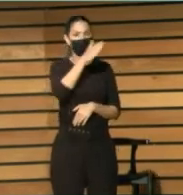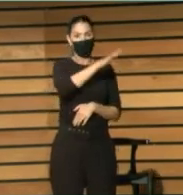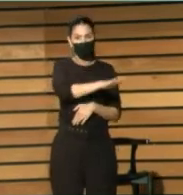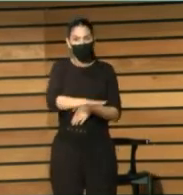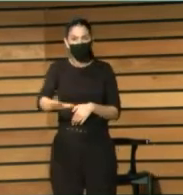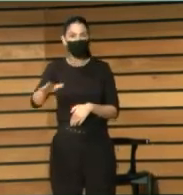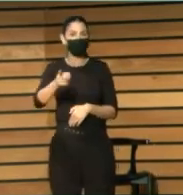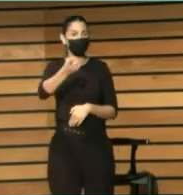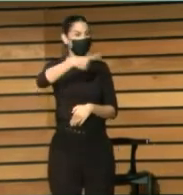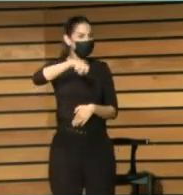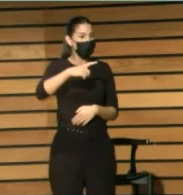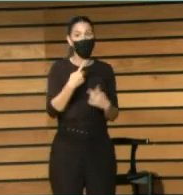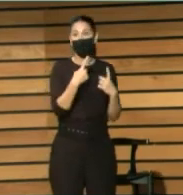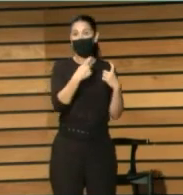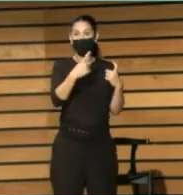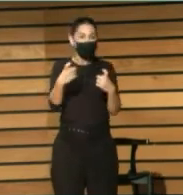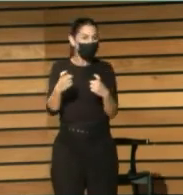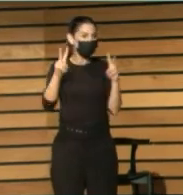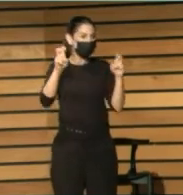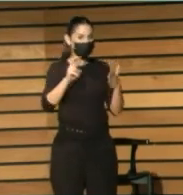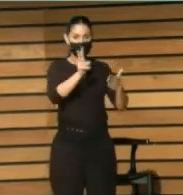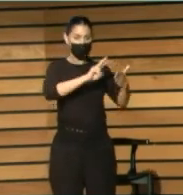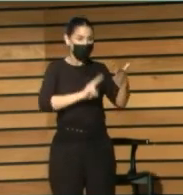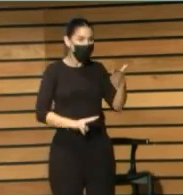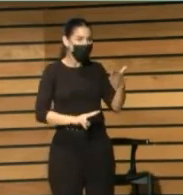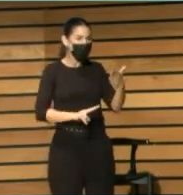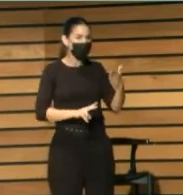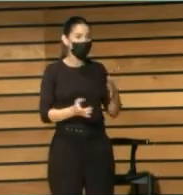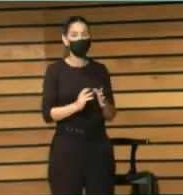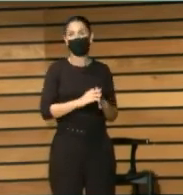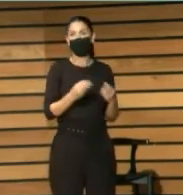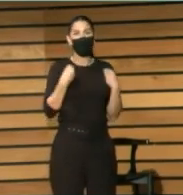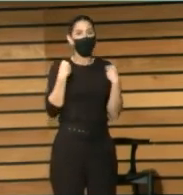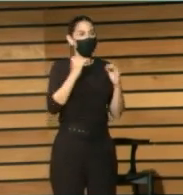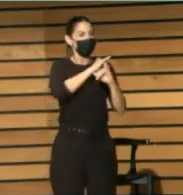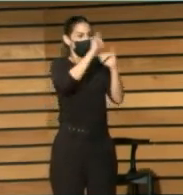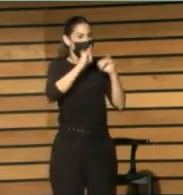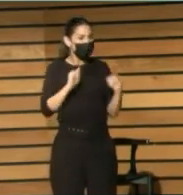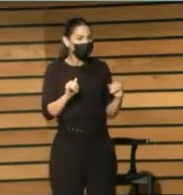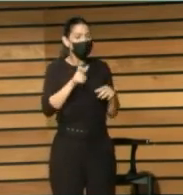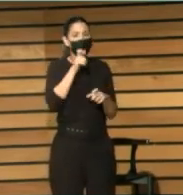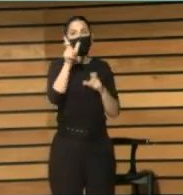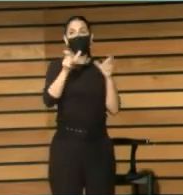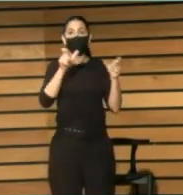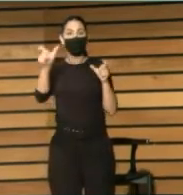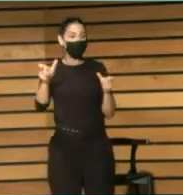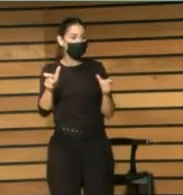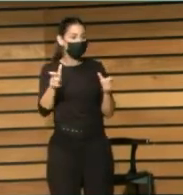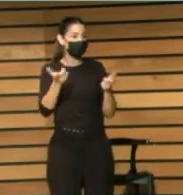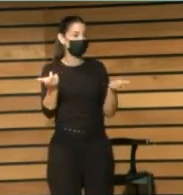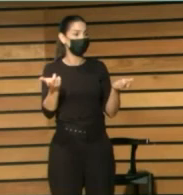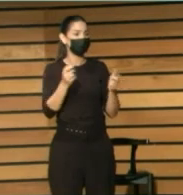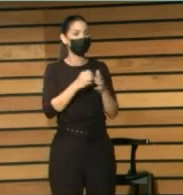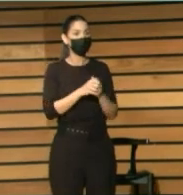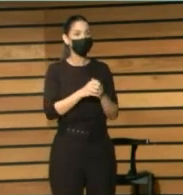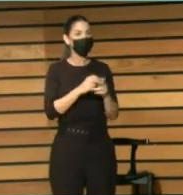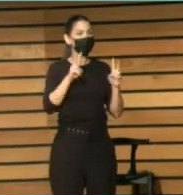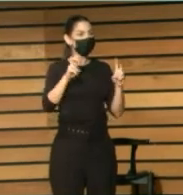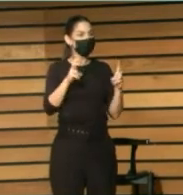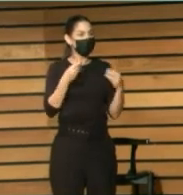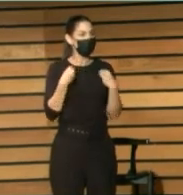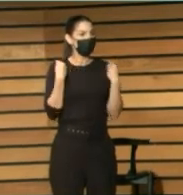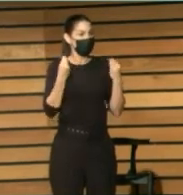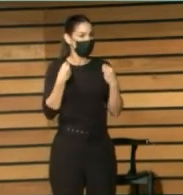necesitan para sentir que la vida es más feliz que las palabras que tienen que ver con la desgracia. Pues la gracia de vivir es la